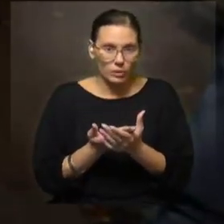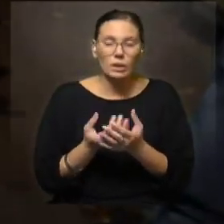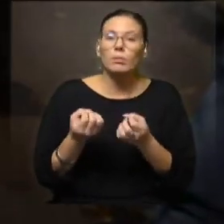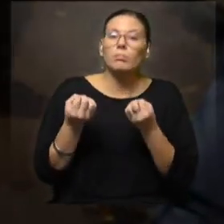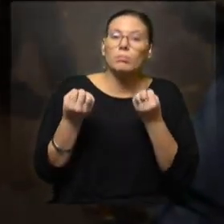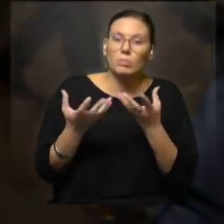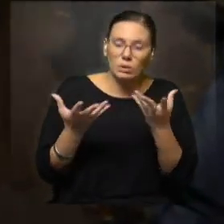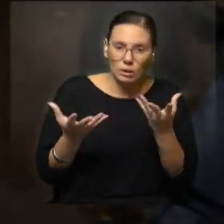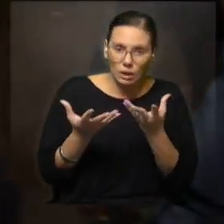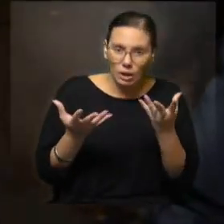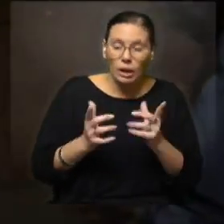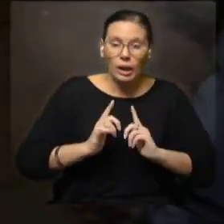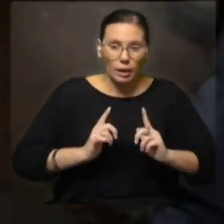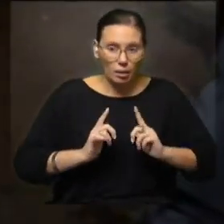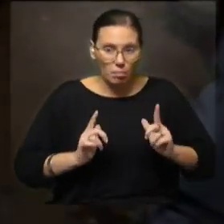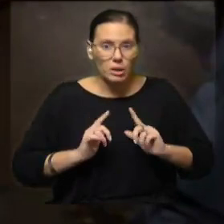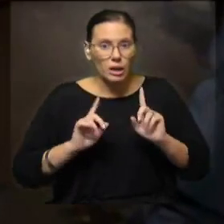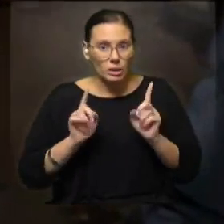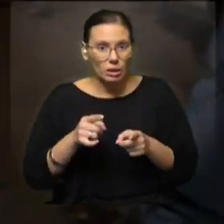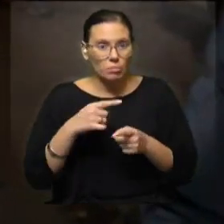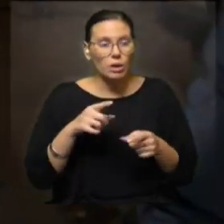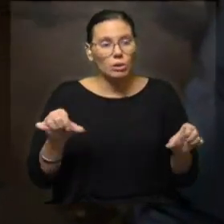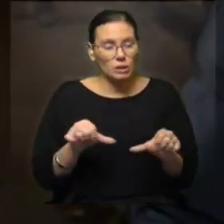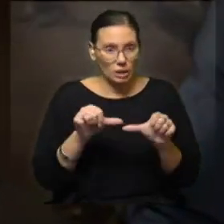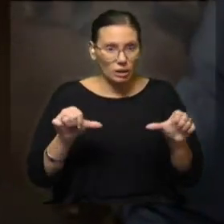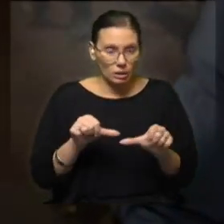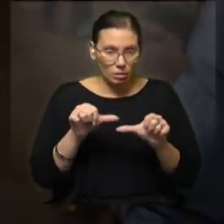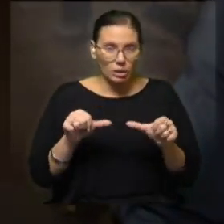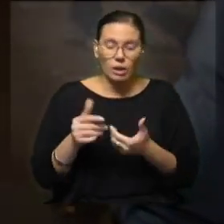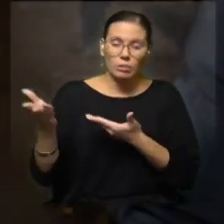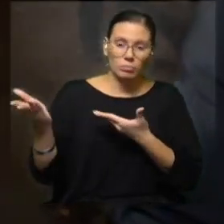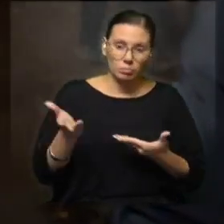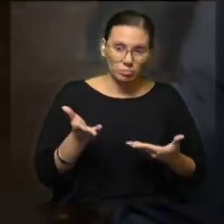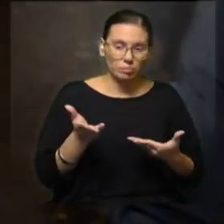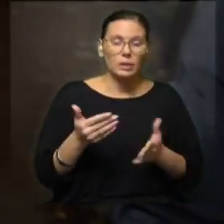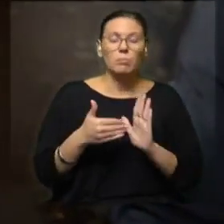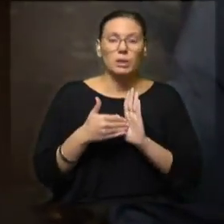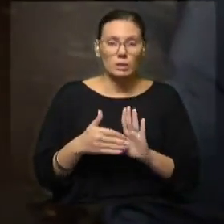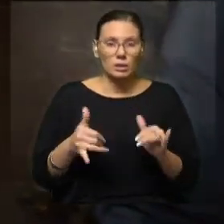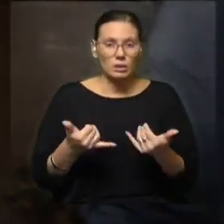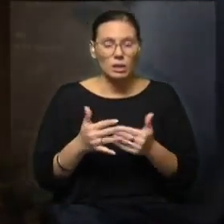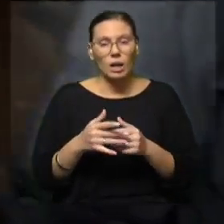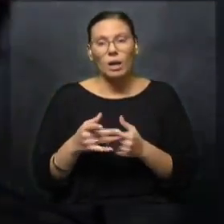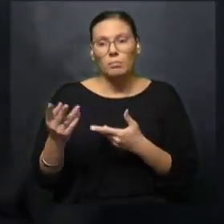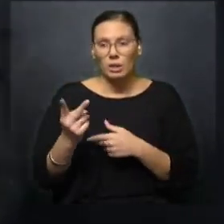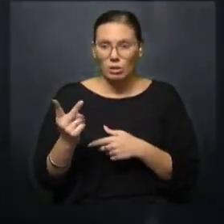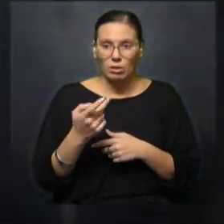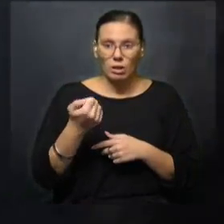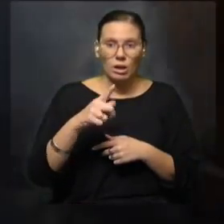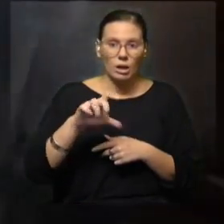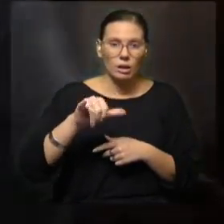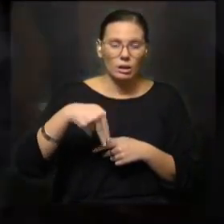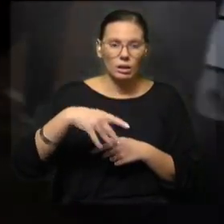motivo y qué esperan también con este tipo de movidas, es que voy a darle la bienvenida, voy a presentar ya a mis invitados, Alejandro